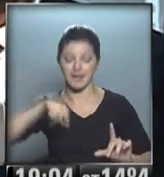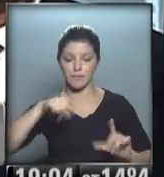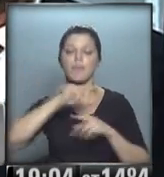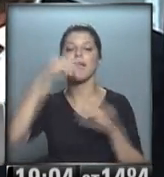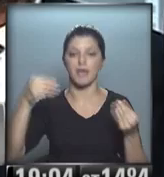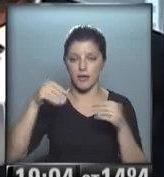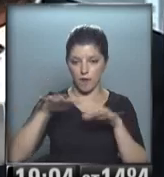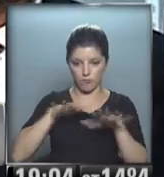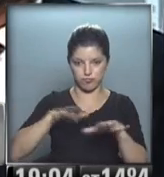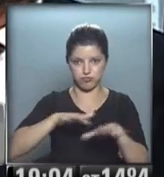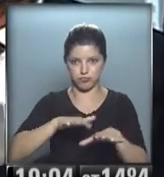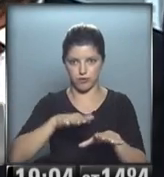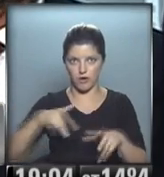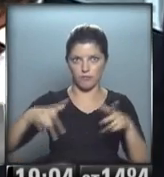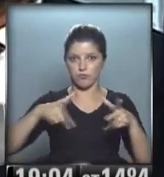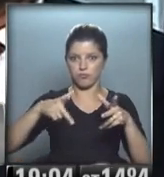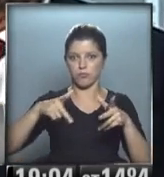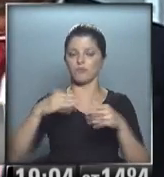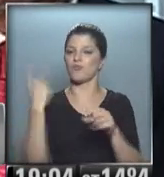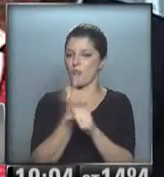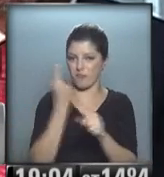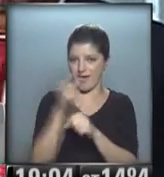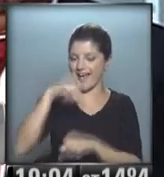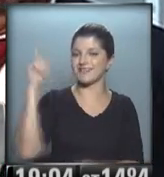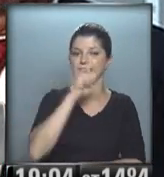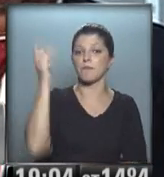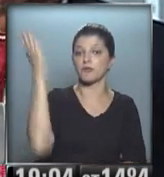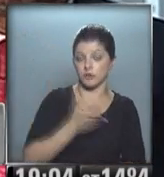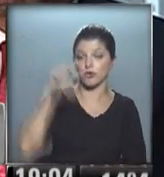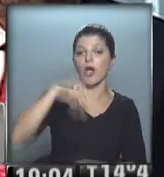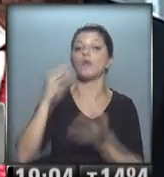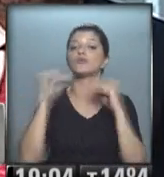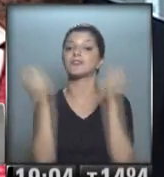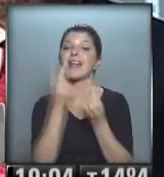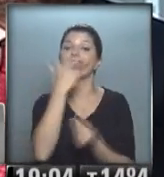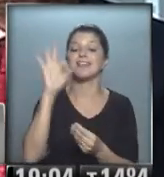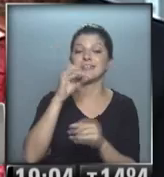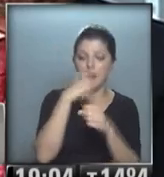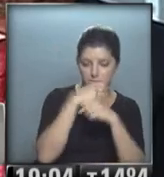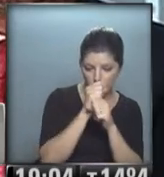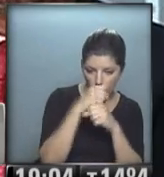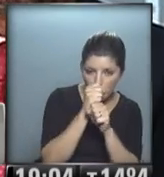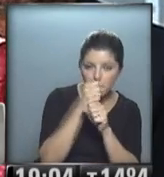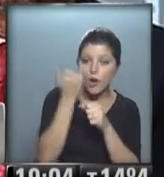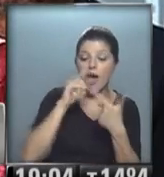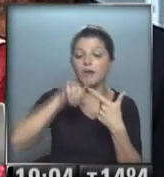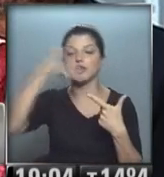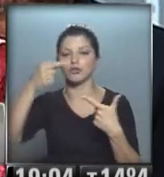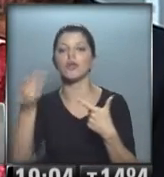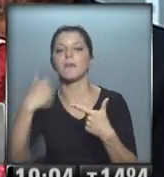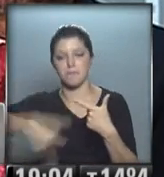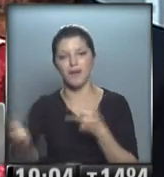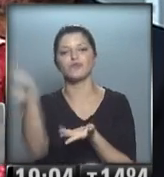Es antisísmico al 100% y acá funcionan 30 microscopios y otros tantos que se van a seguramente